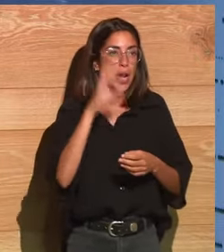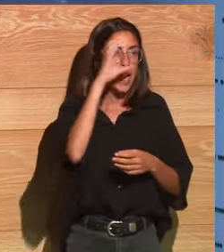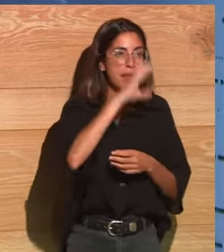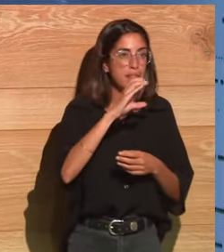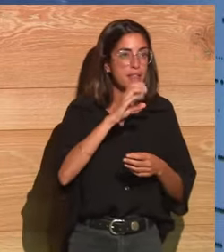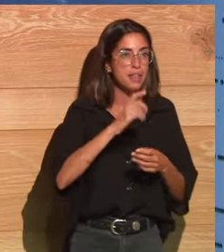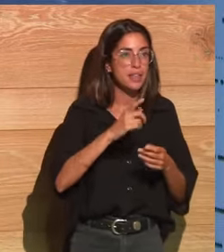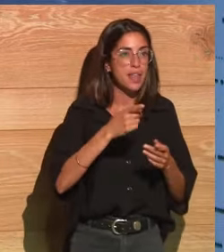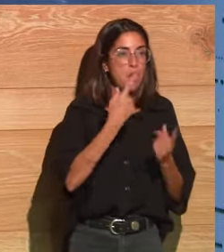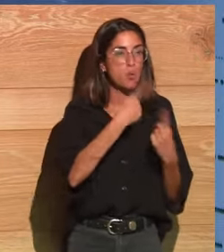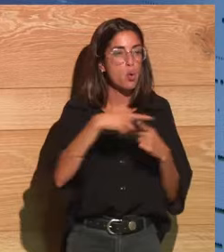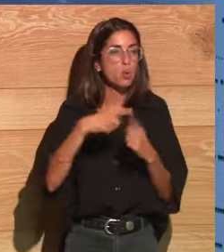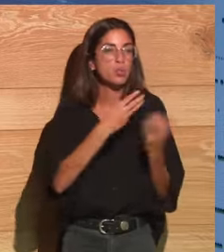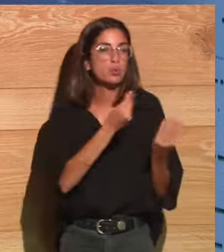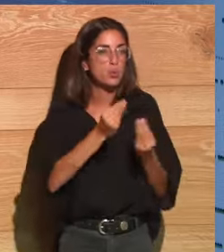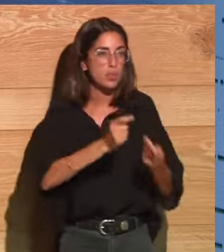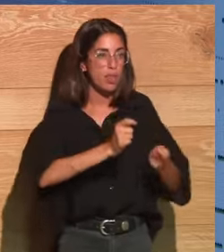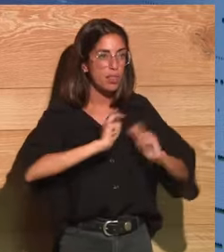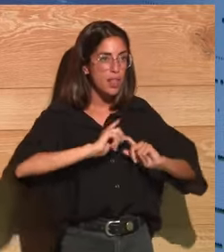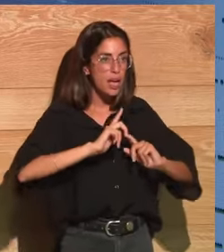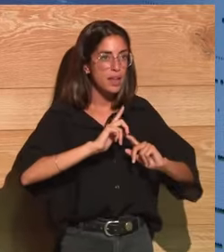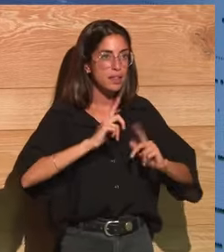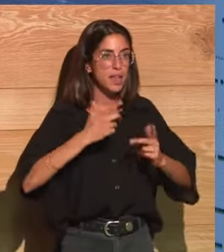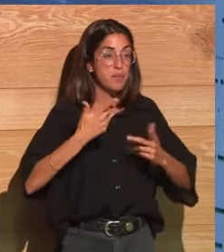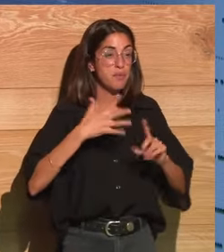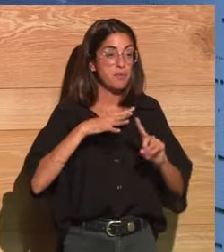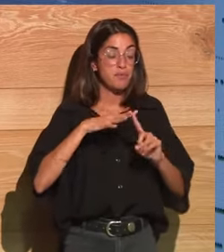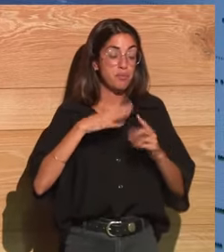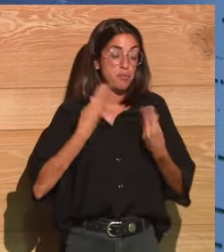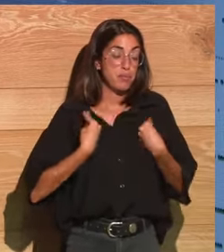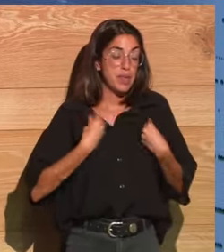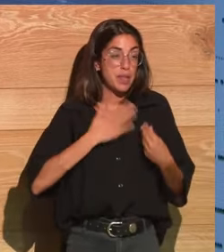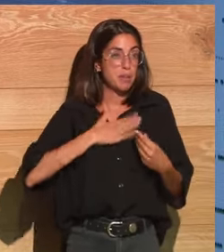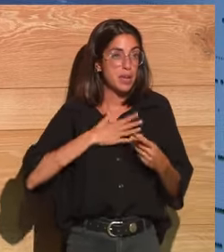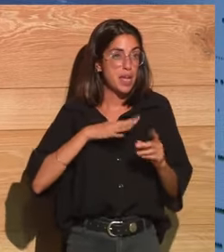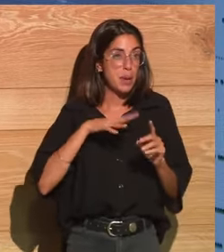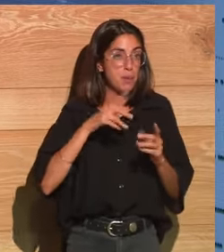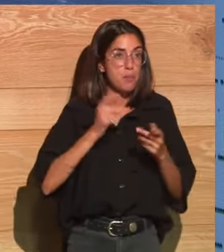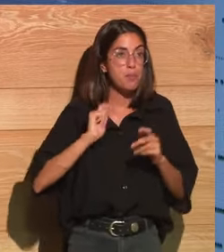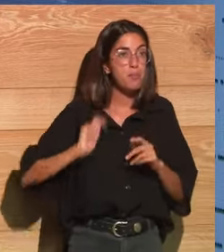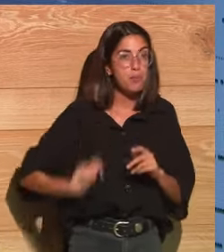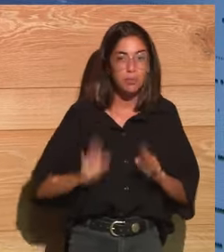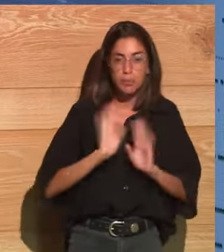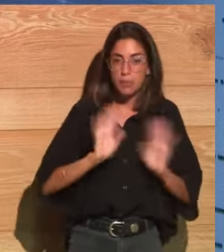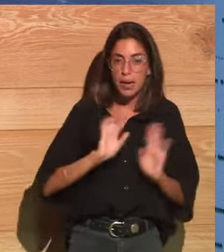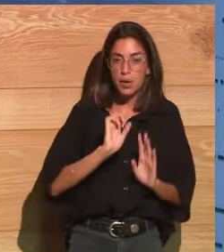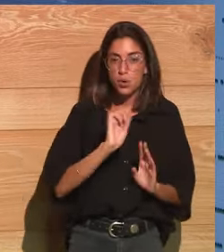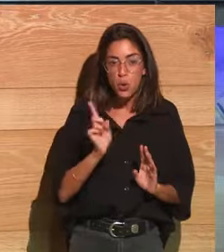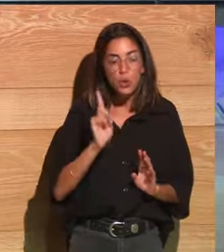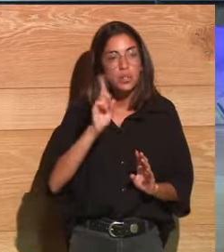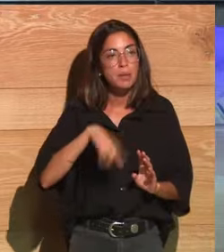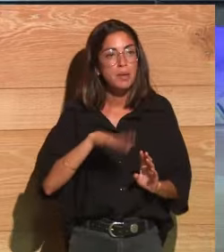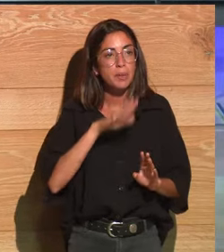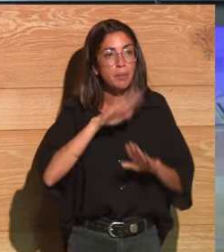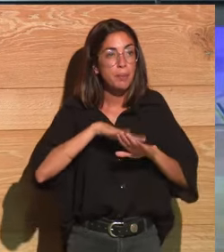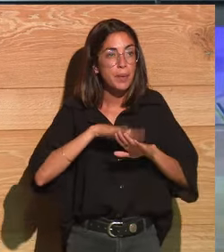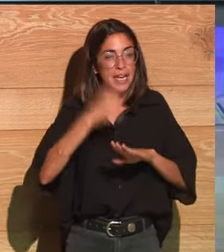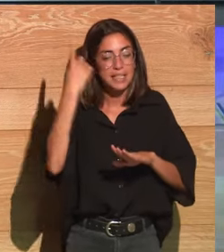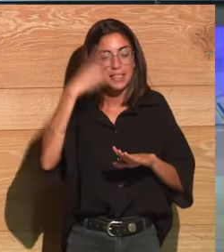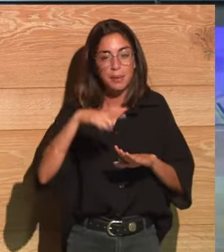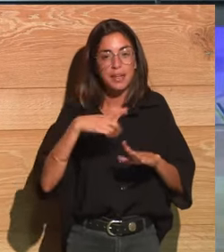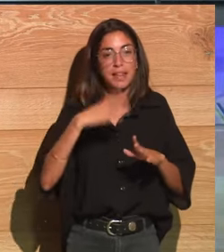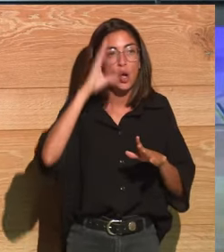aportado mucho, pero no solo para mi vida profesional. Que entender por qué pasan las cosas, el conocimiento